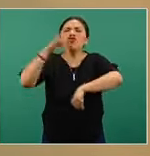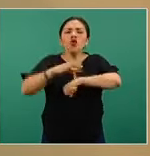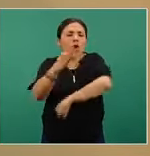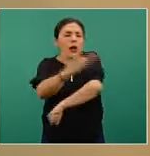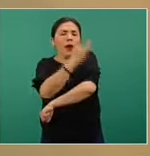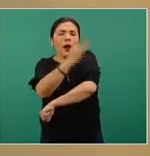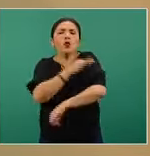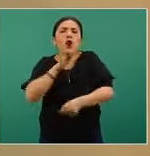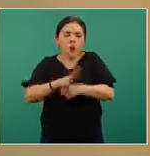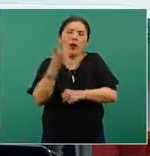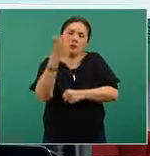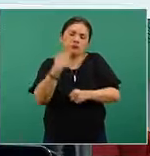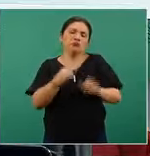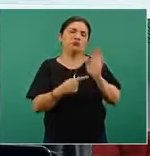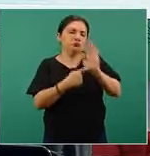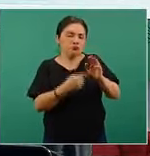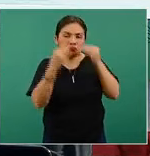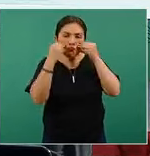aplicar